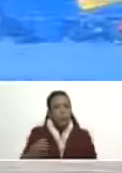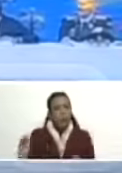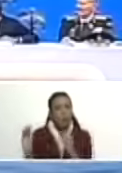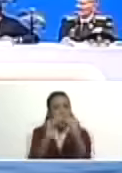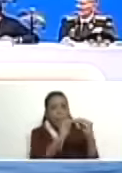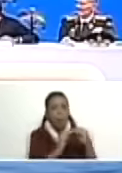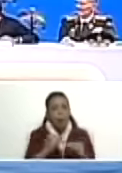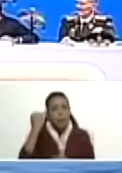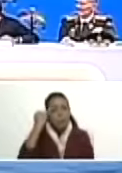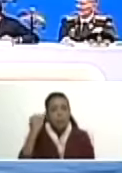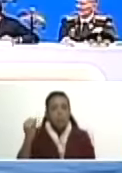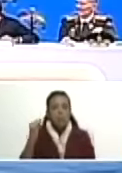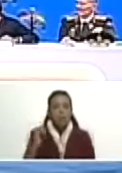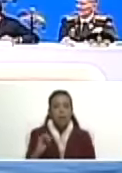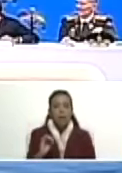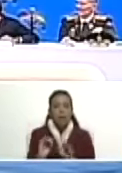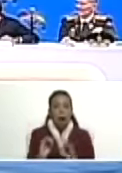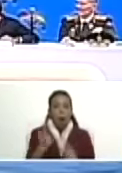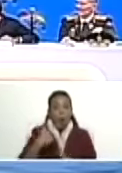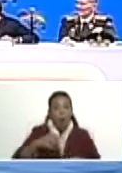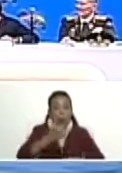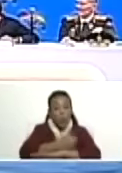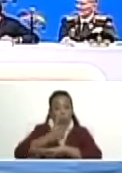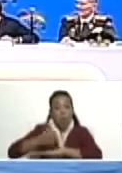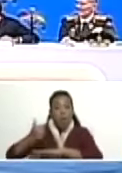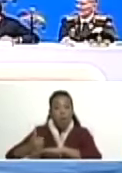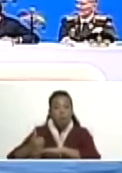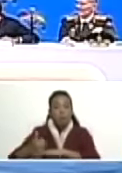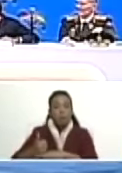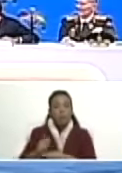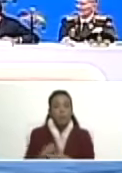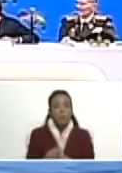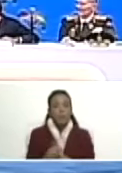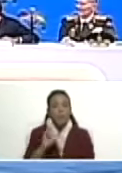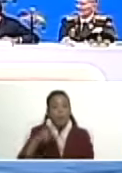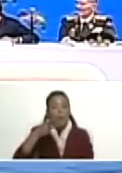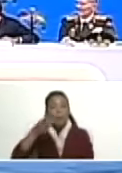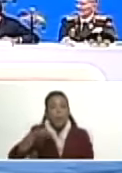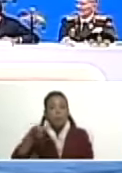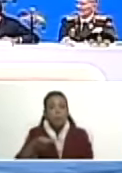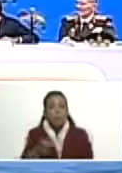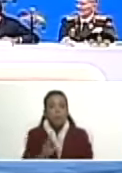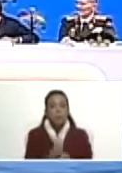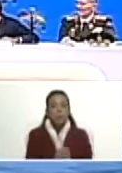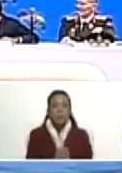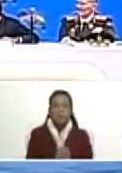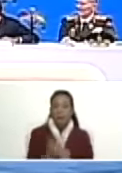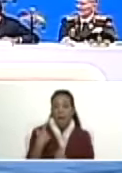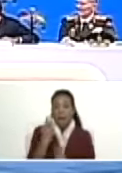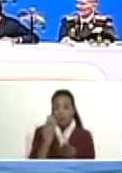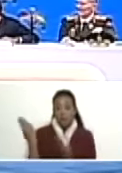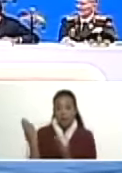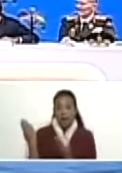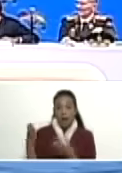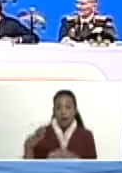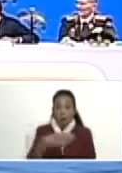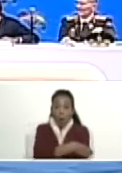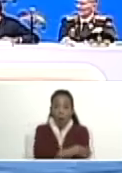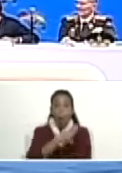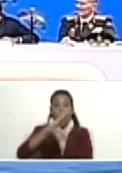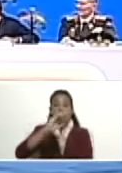que encabezaba entre otros un líder social cristiano, muy conservador. Aquí está el secretario general del partido